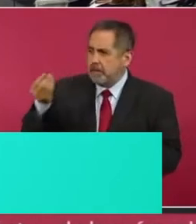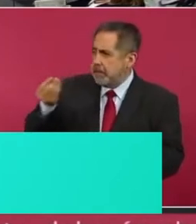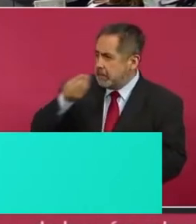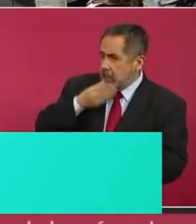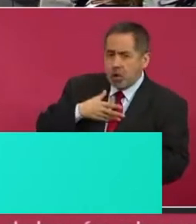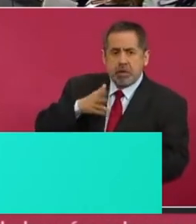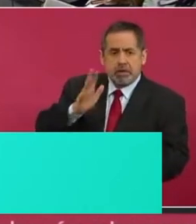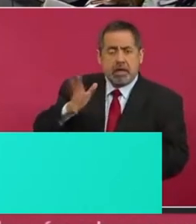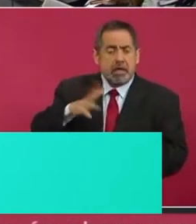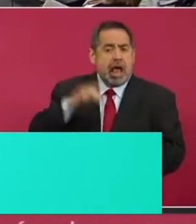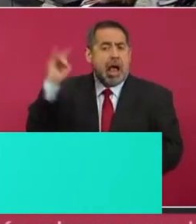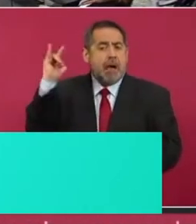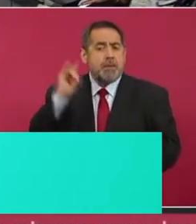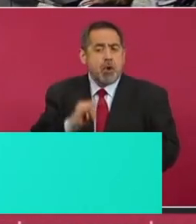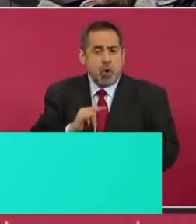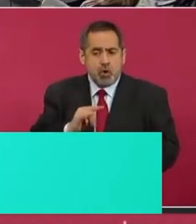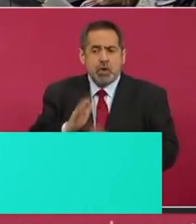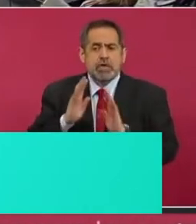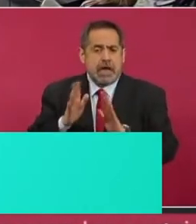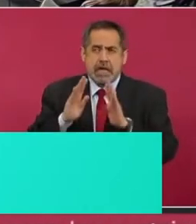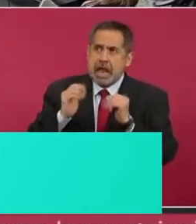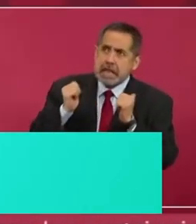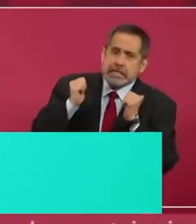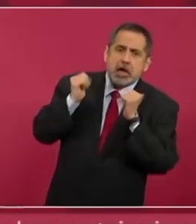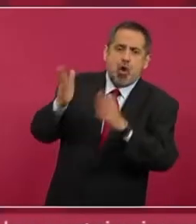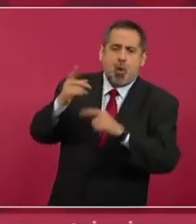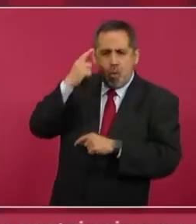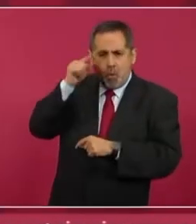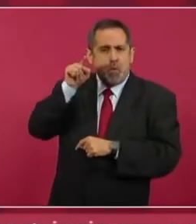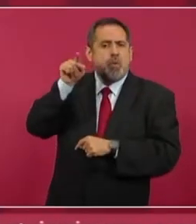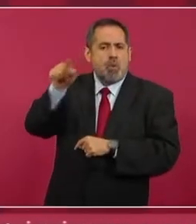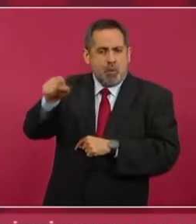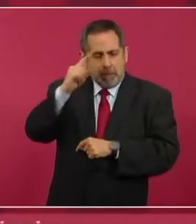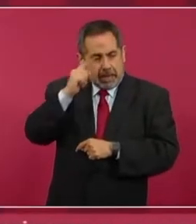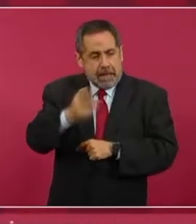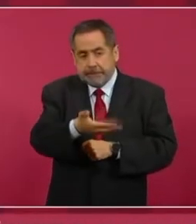para el rescate de nuestros paisanos.